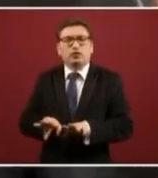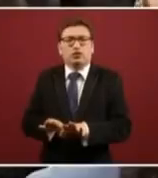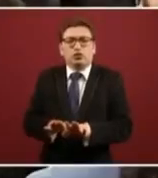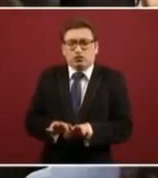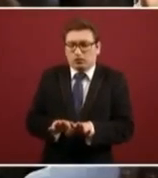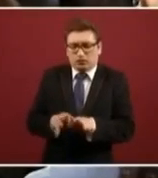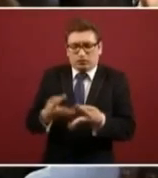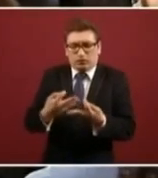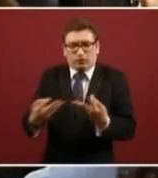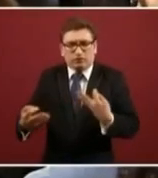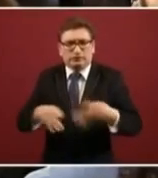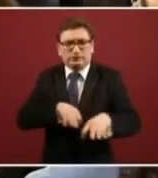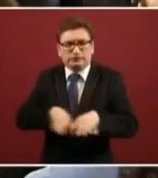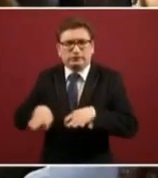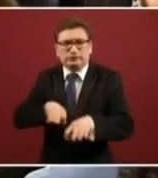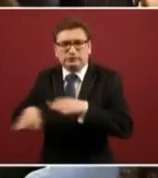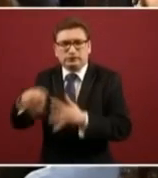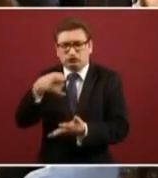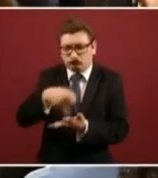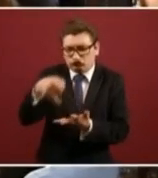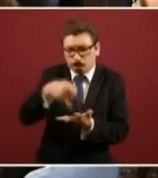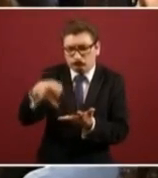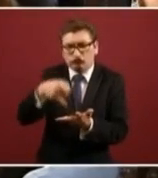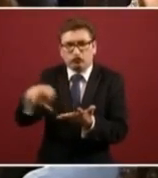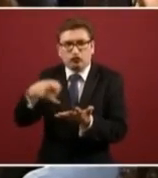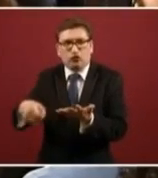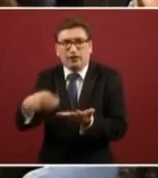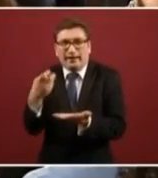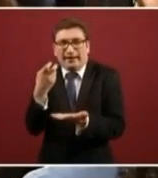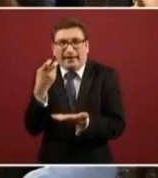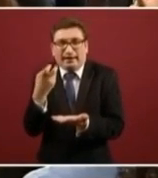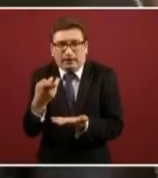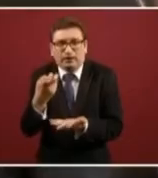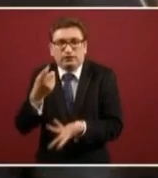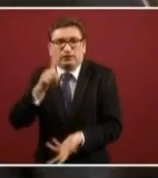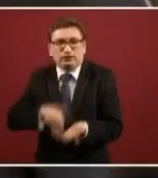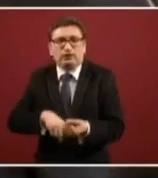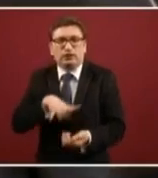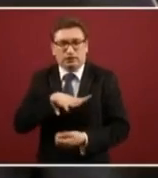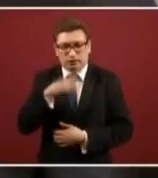tierra. La agricultura es cultura